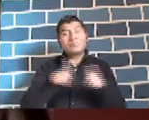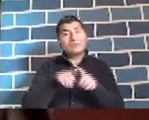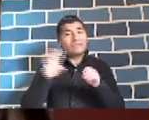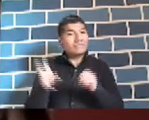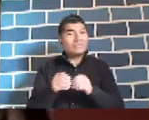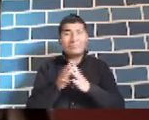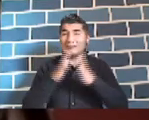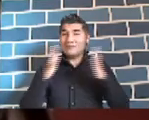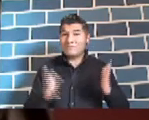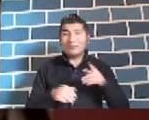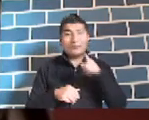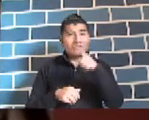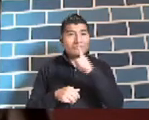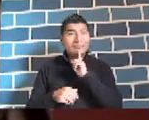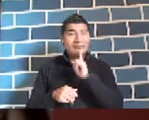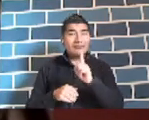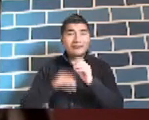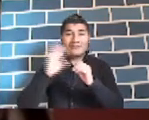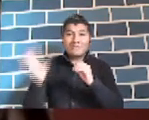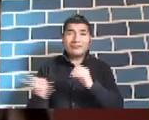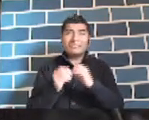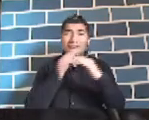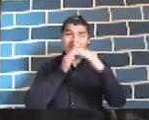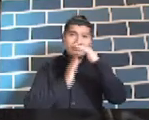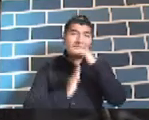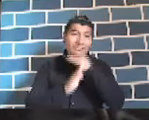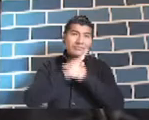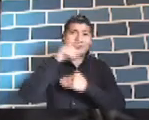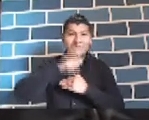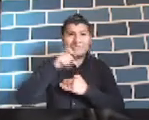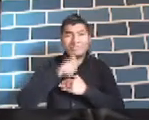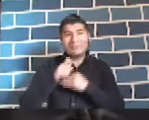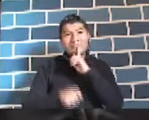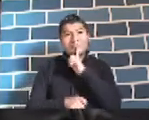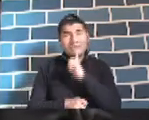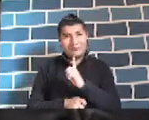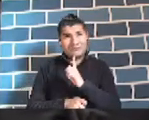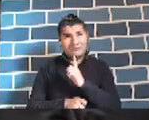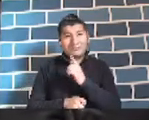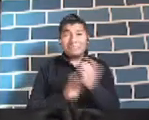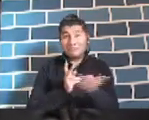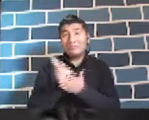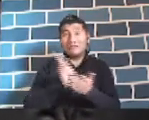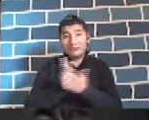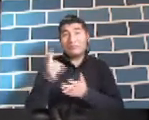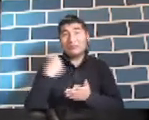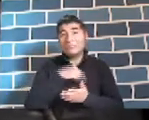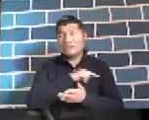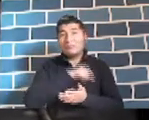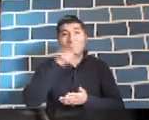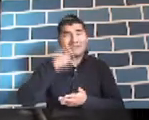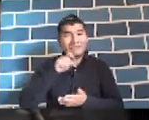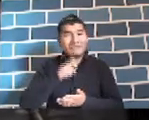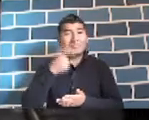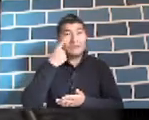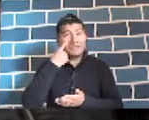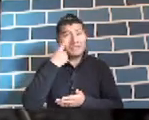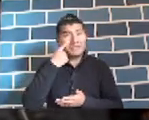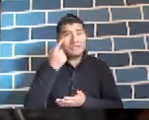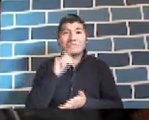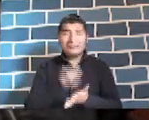grande seas más humilde debe ser es cierto y debemos reconocer lo que